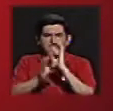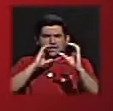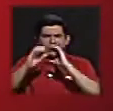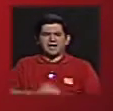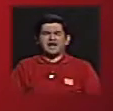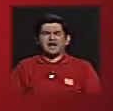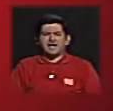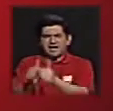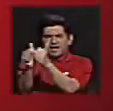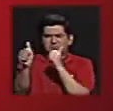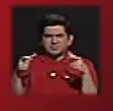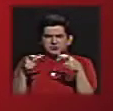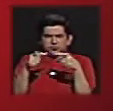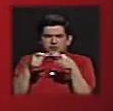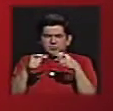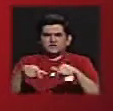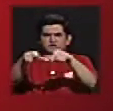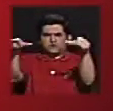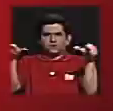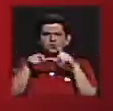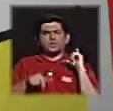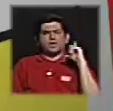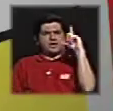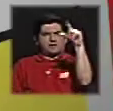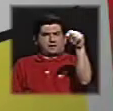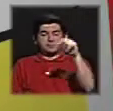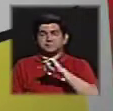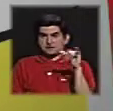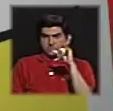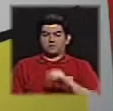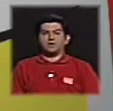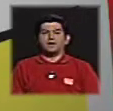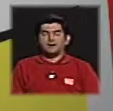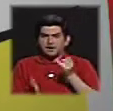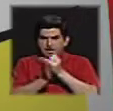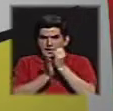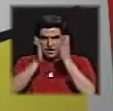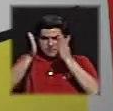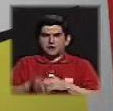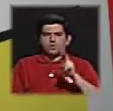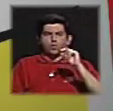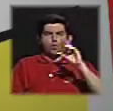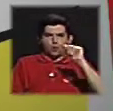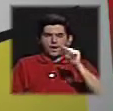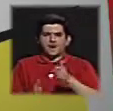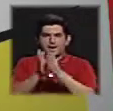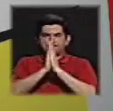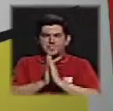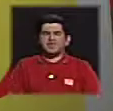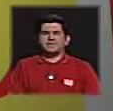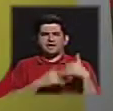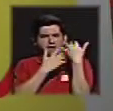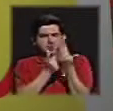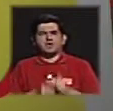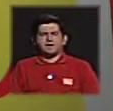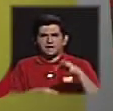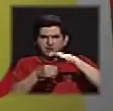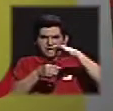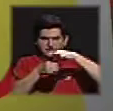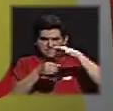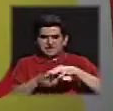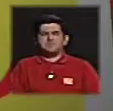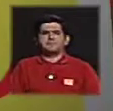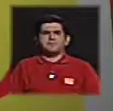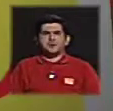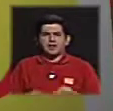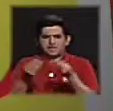la conectividad para zonas rurales. Además, investigadores de la UNA piden moratoria en cultivo de